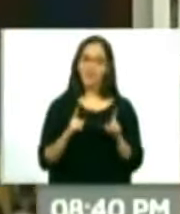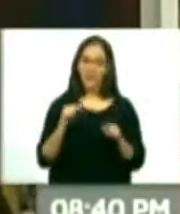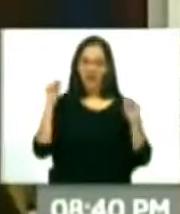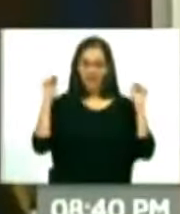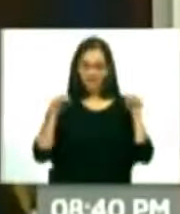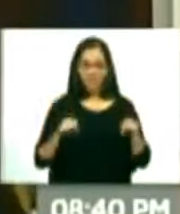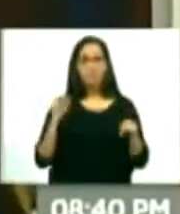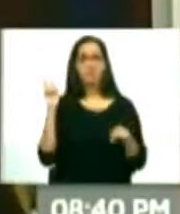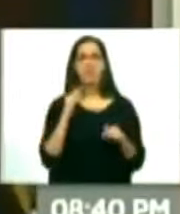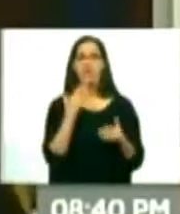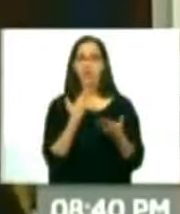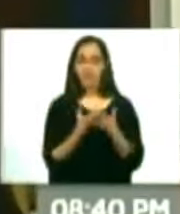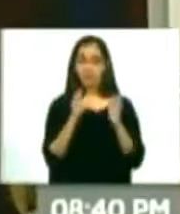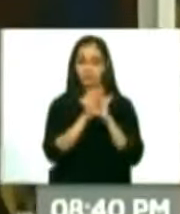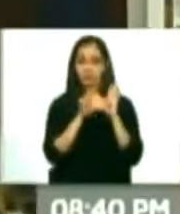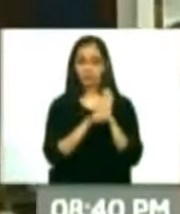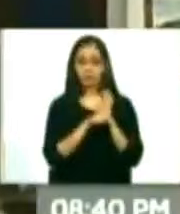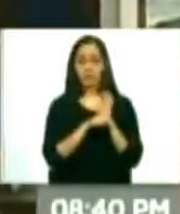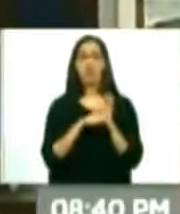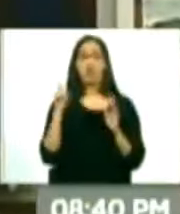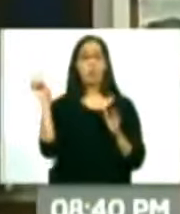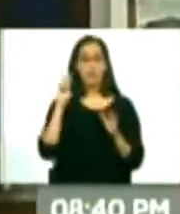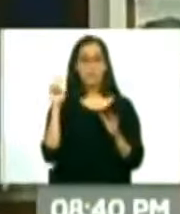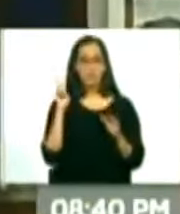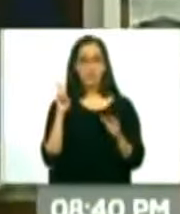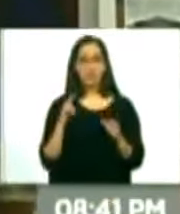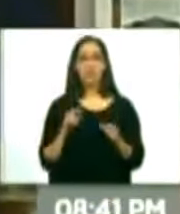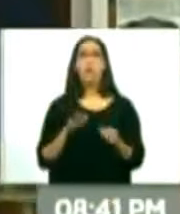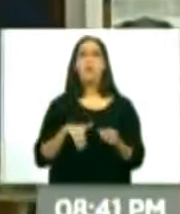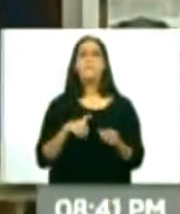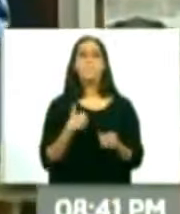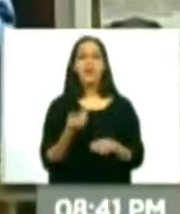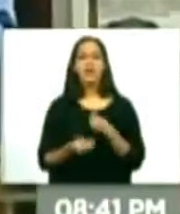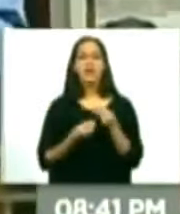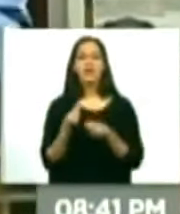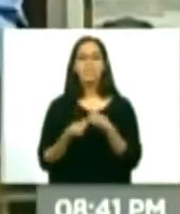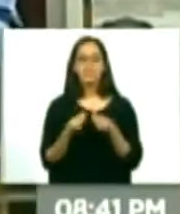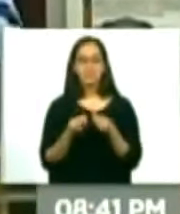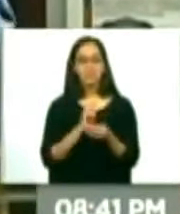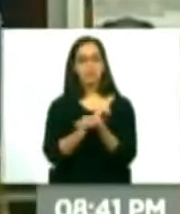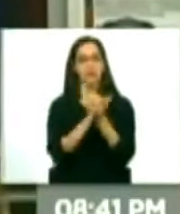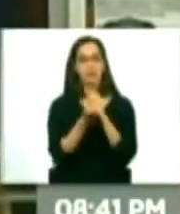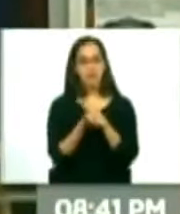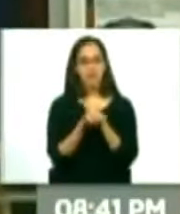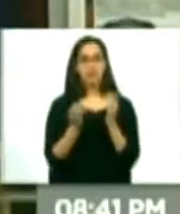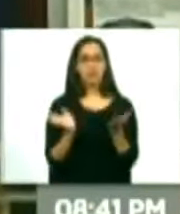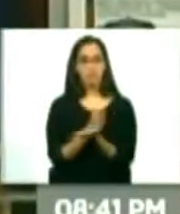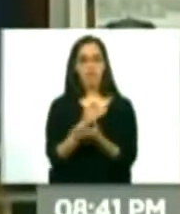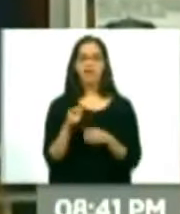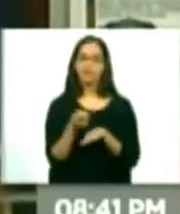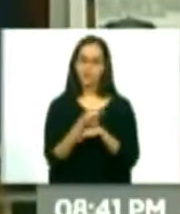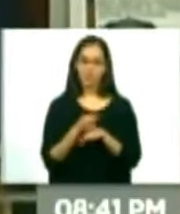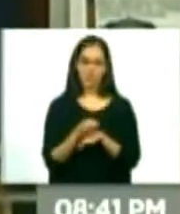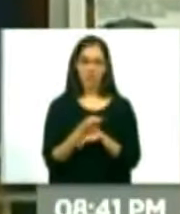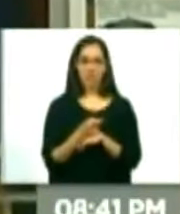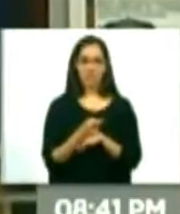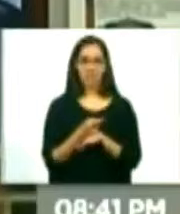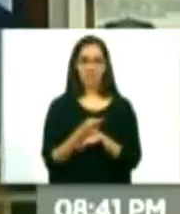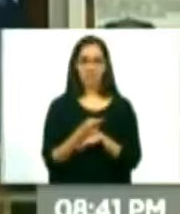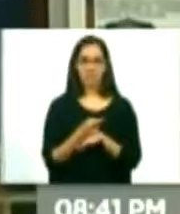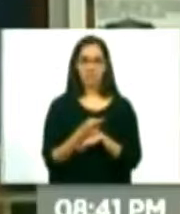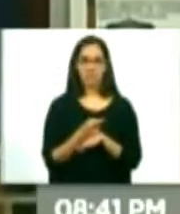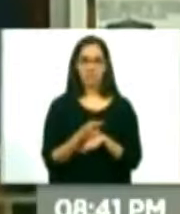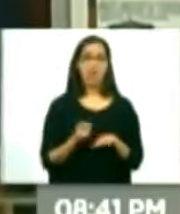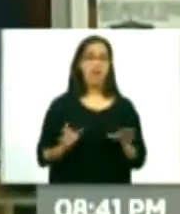constitución, los venezolanos y las venezolanas pueden aplicarle un referéndum revocatorio a sus gobernantes. Ahí está establecido.